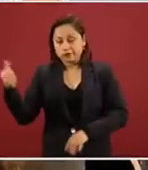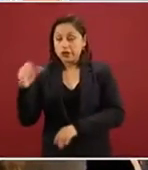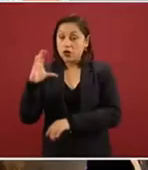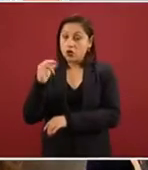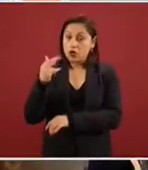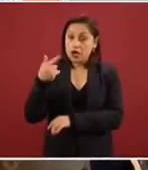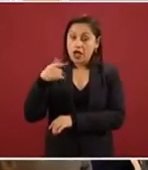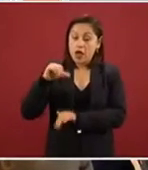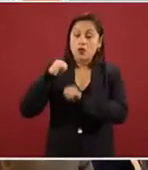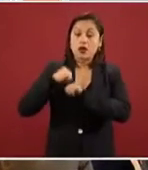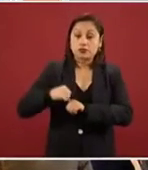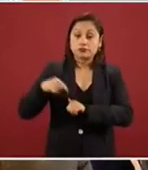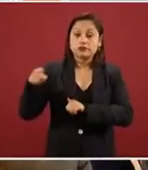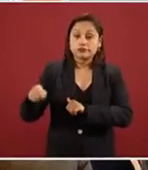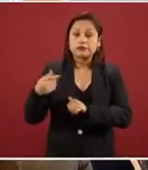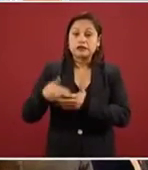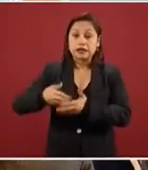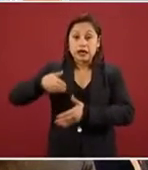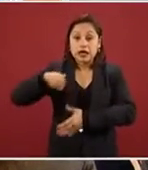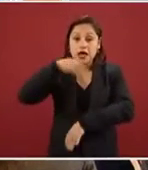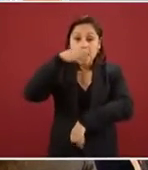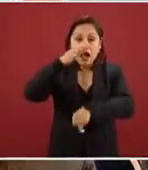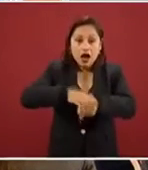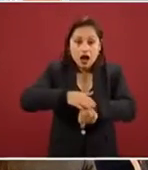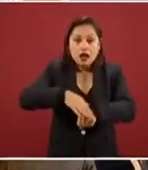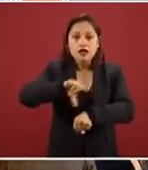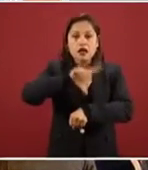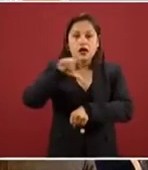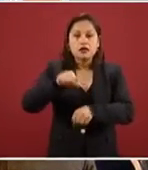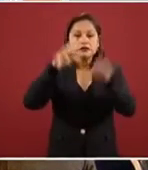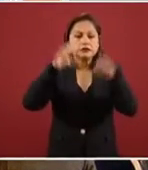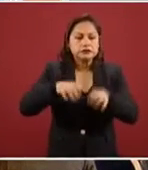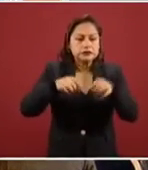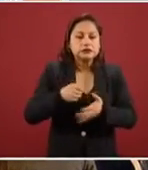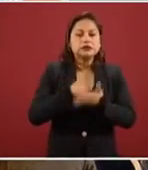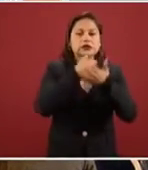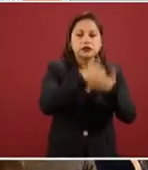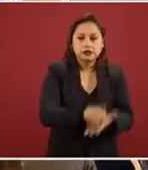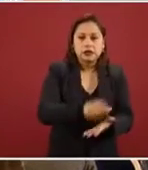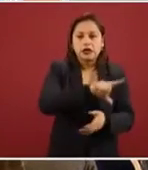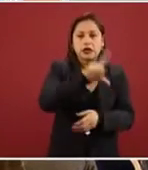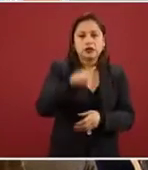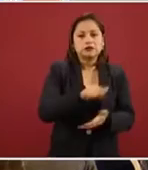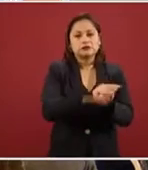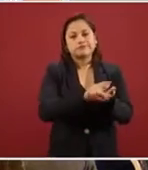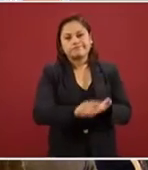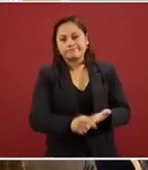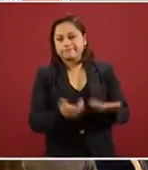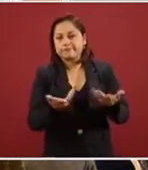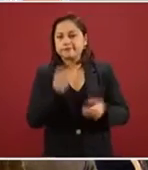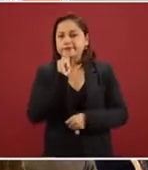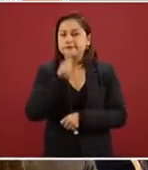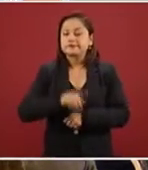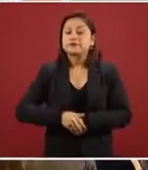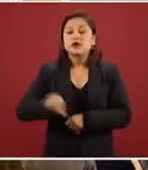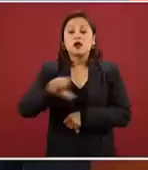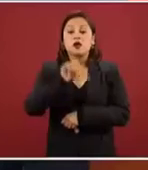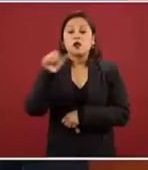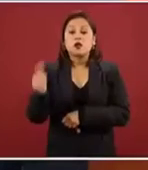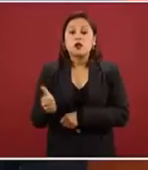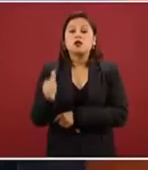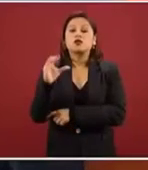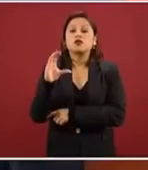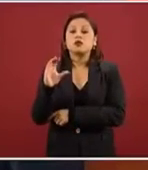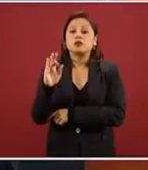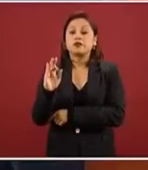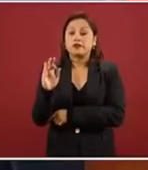antes, durante y después de la lluvia. Un integrante fundamental también, la Comisión Federal de